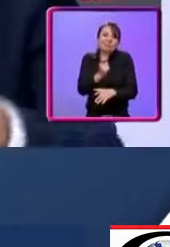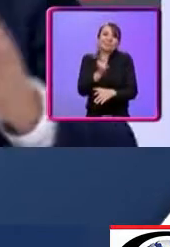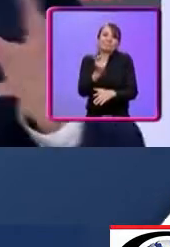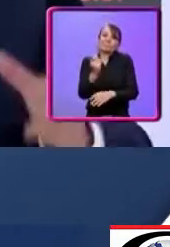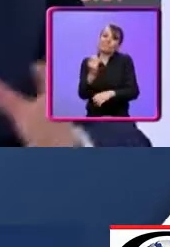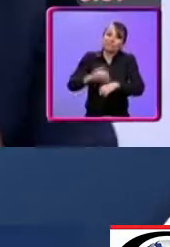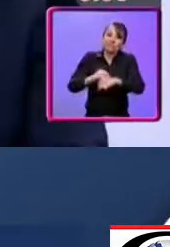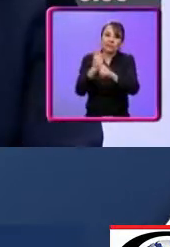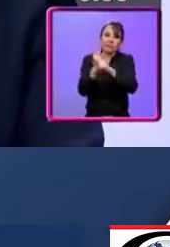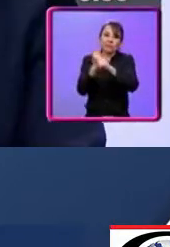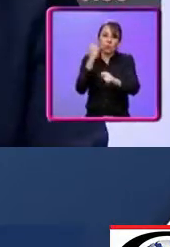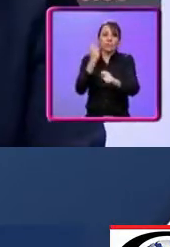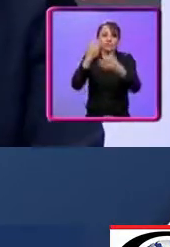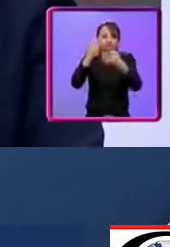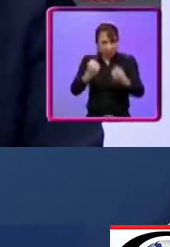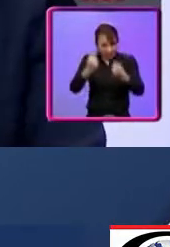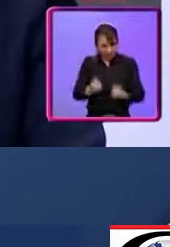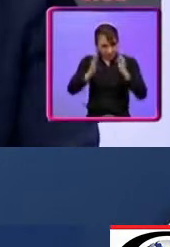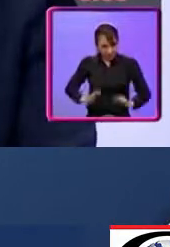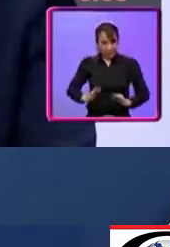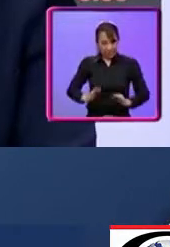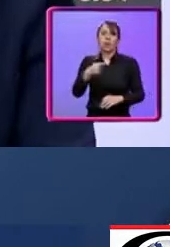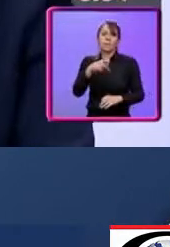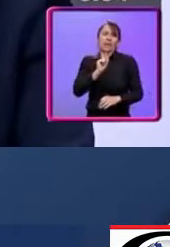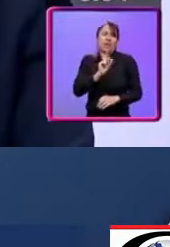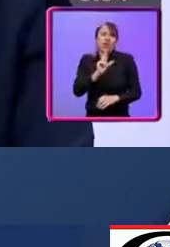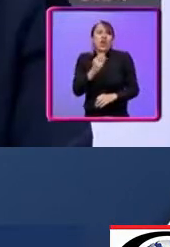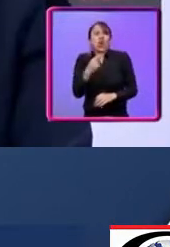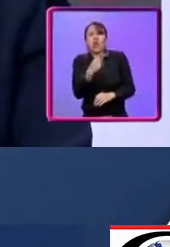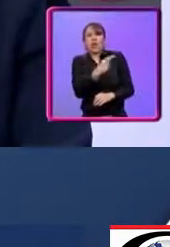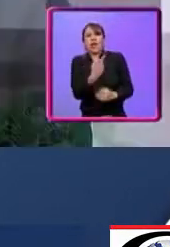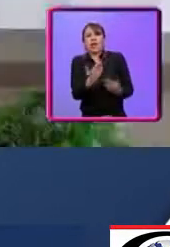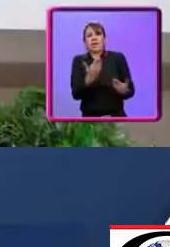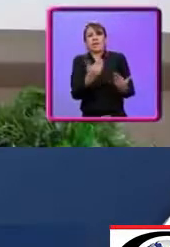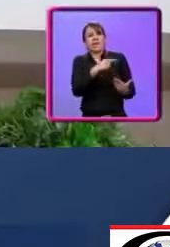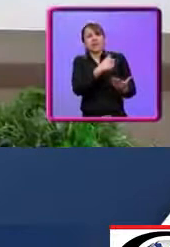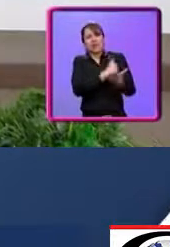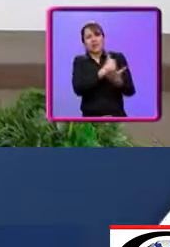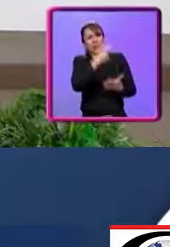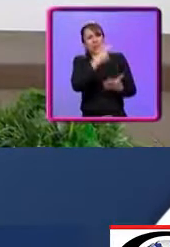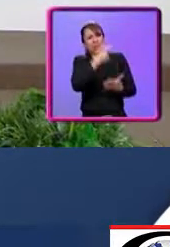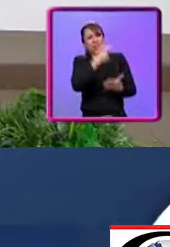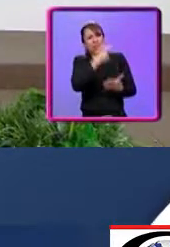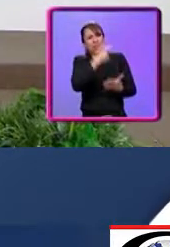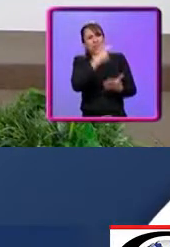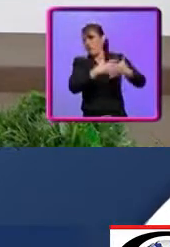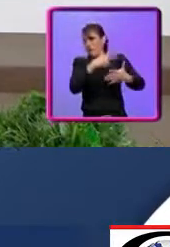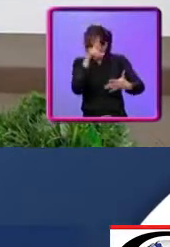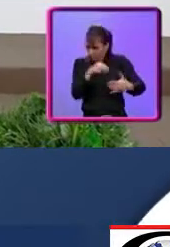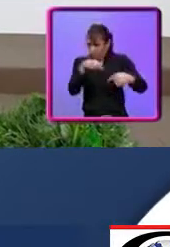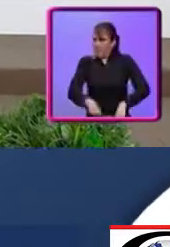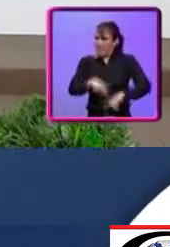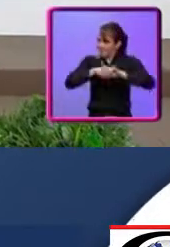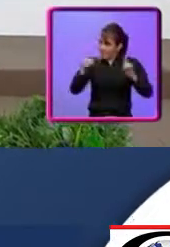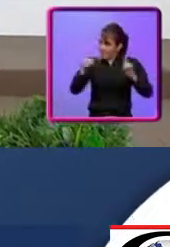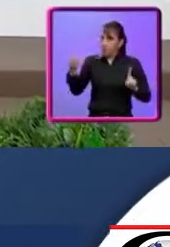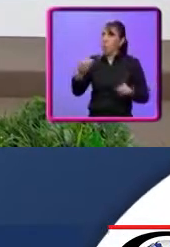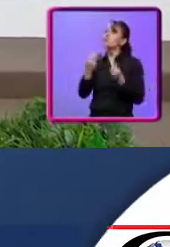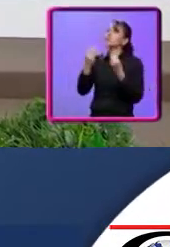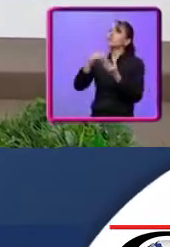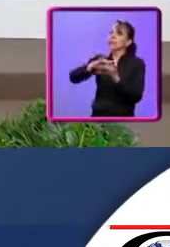y nos acompañaras en esta mesa de trabajo para ahondar en tres temas. Uno que es seguridad, otro que es empleo y otro